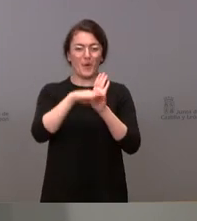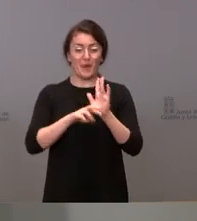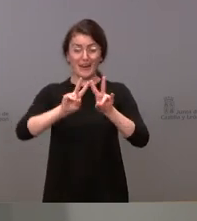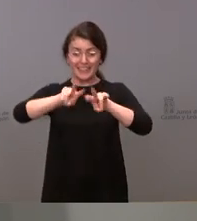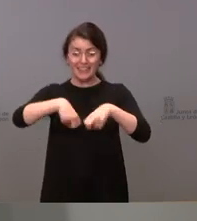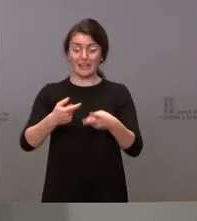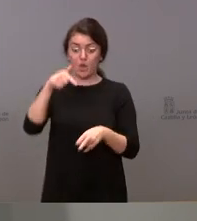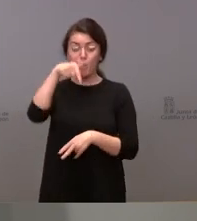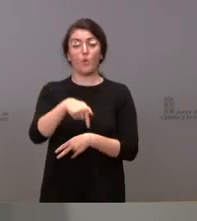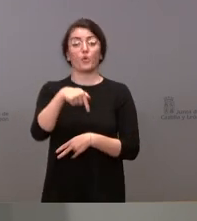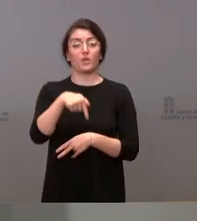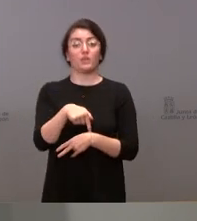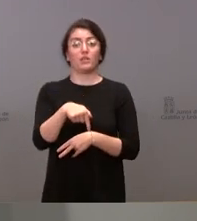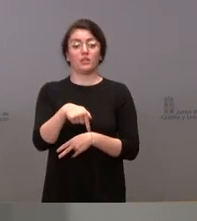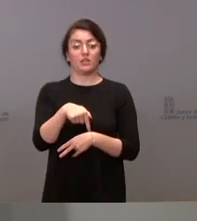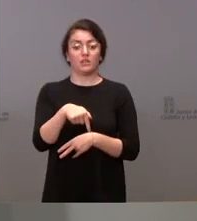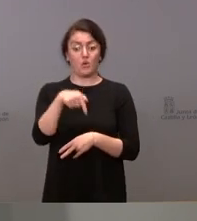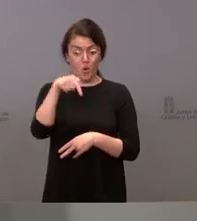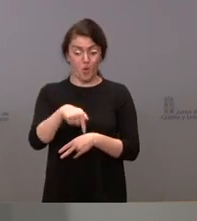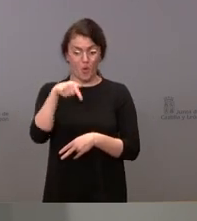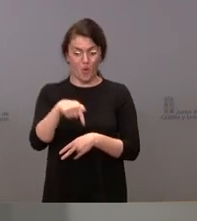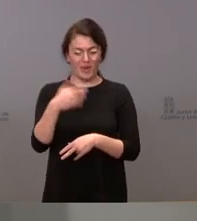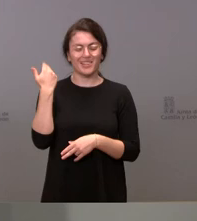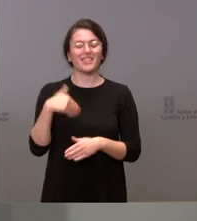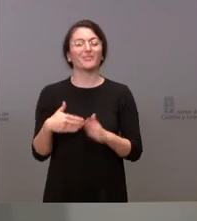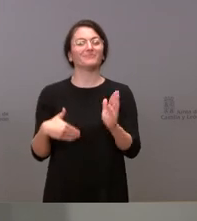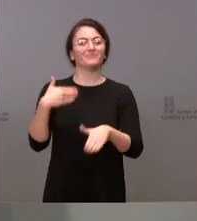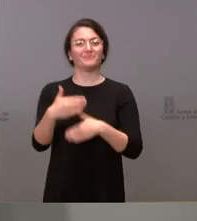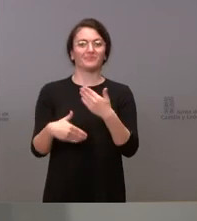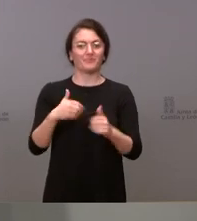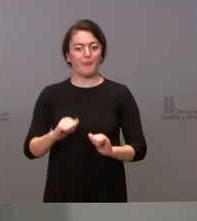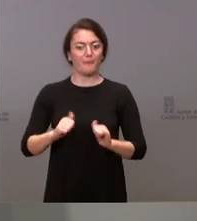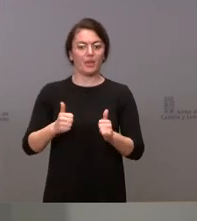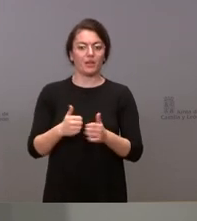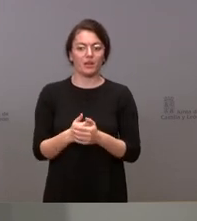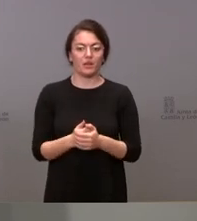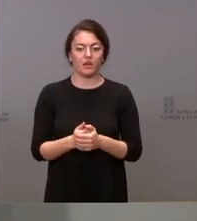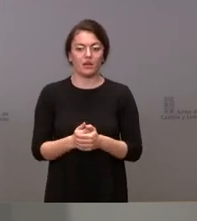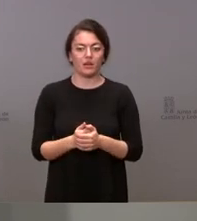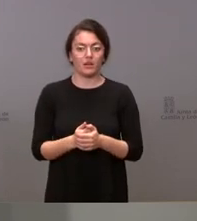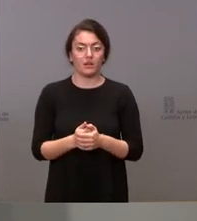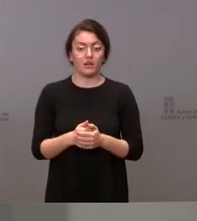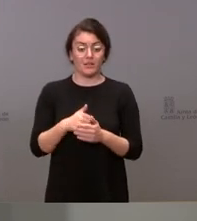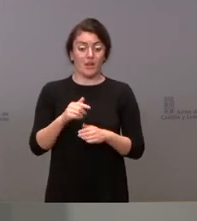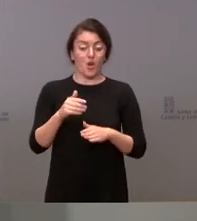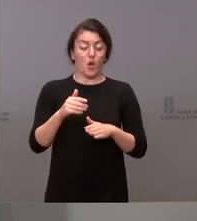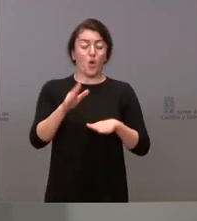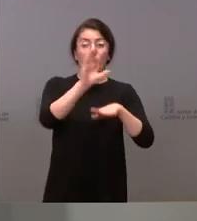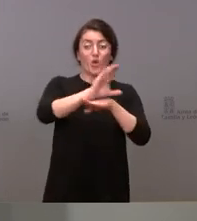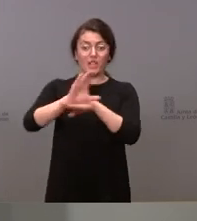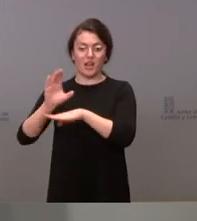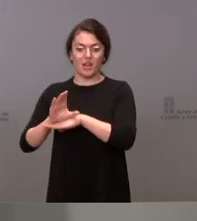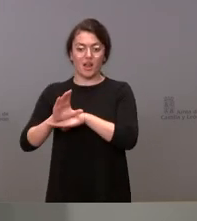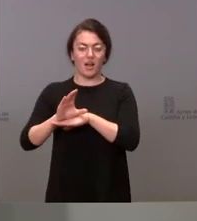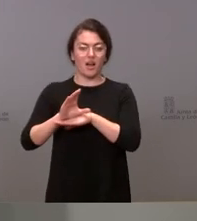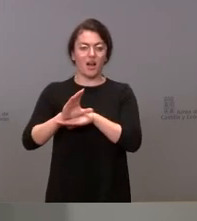hoy se está poniendo en práctica, hoy, con unas consejerías y un reparto de tareas que se